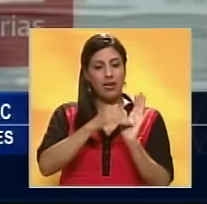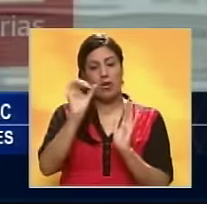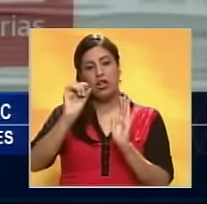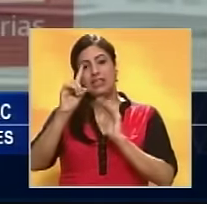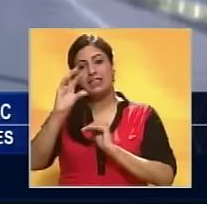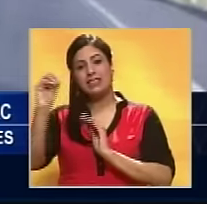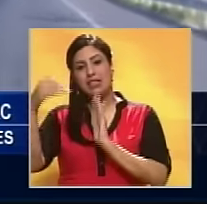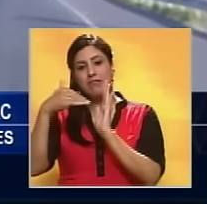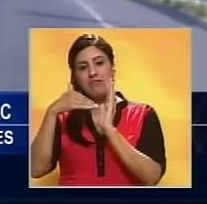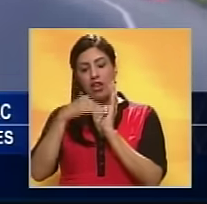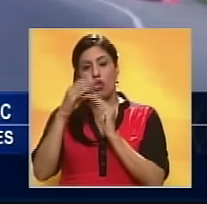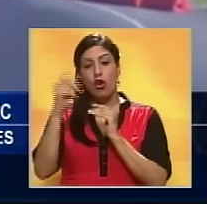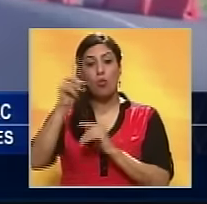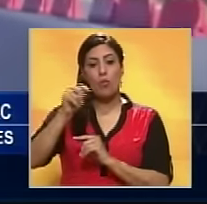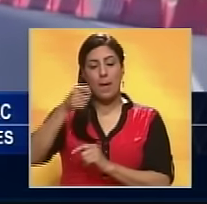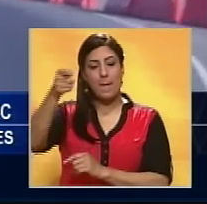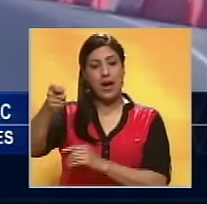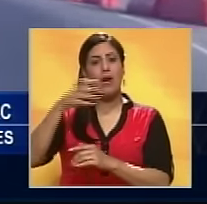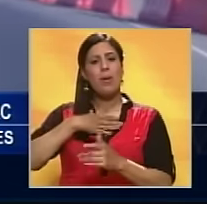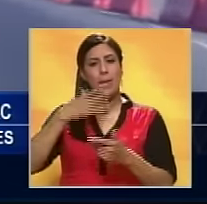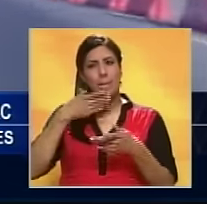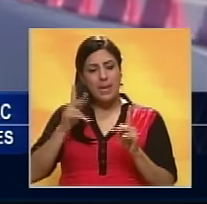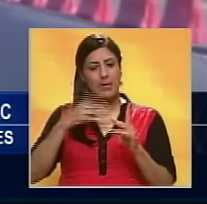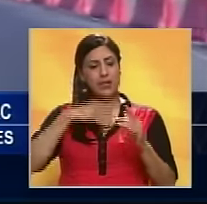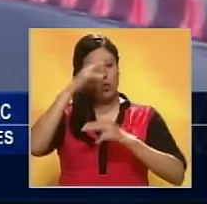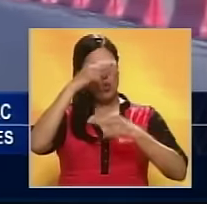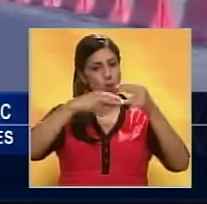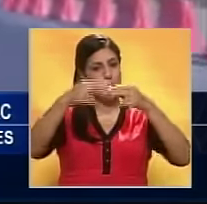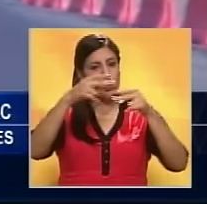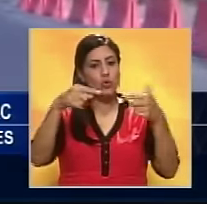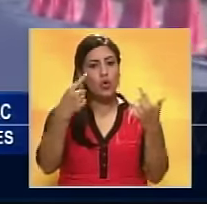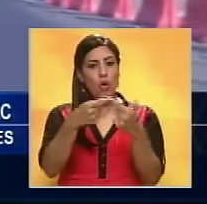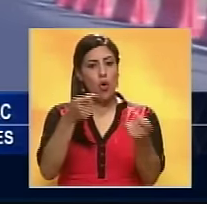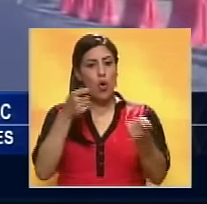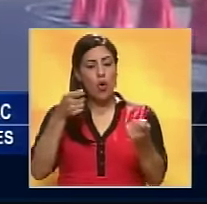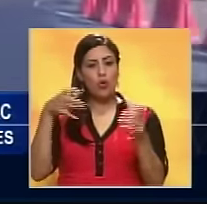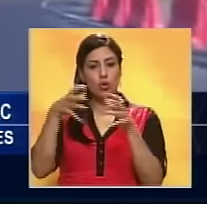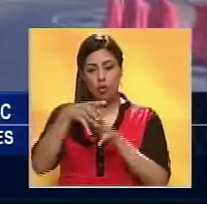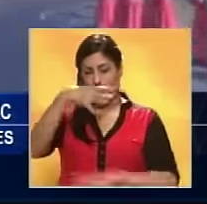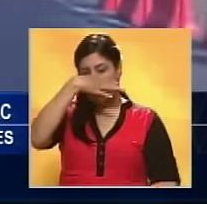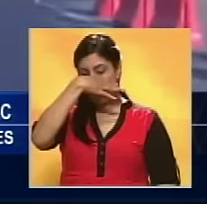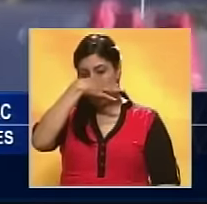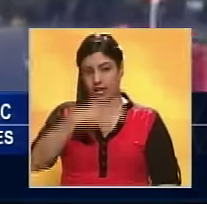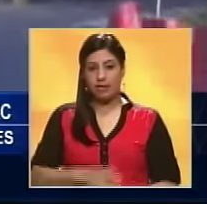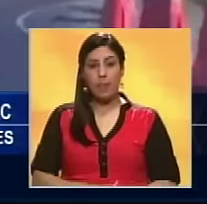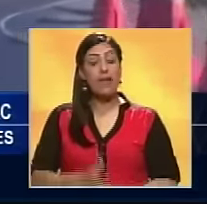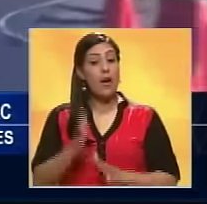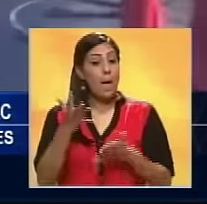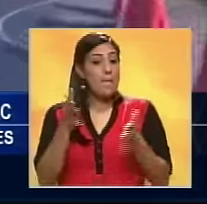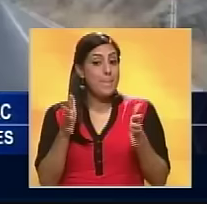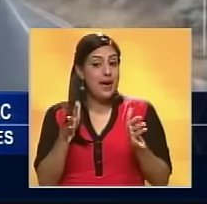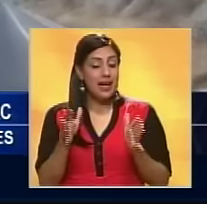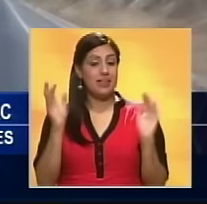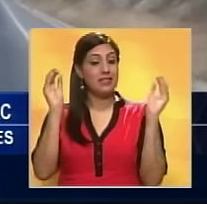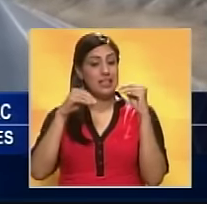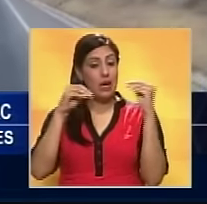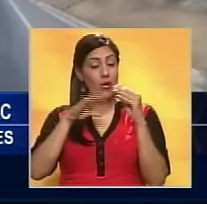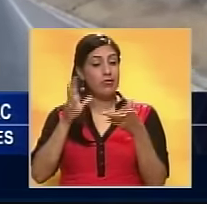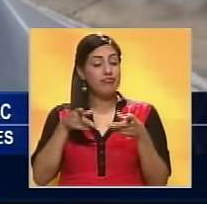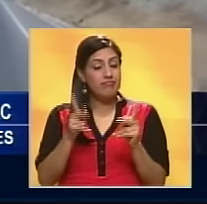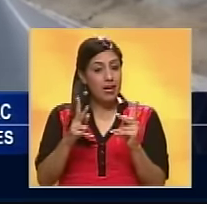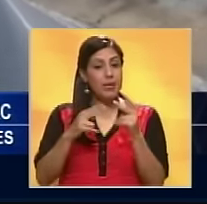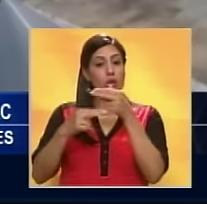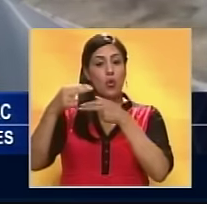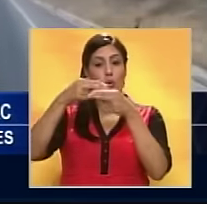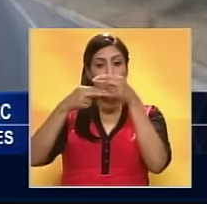y $100,000 al mes a cambio de permisos para obras en zonas controladas por el grupo guerrillero. Presuntamente el acuerdo habría permitido a